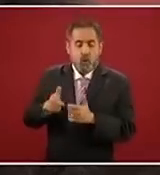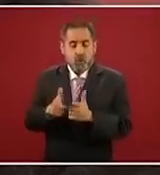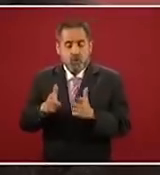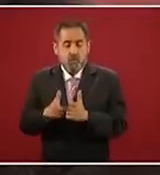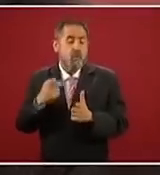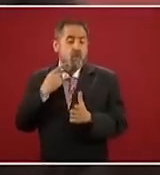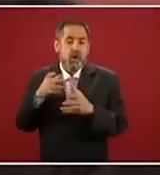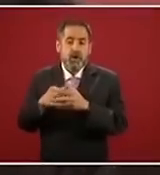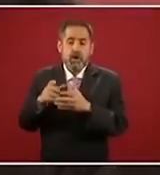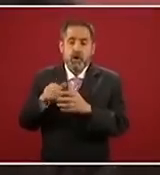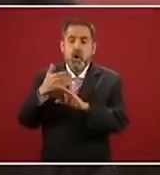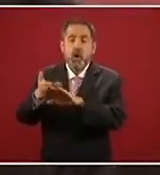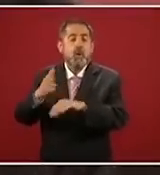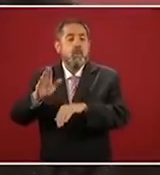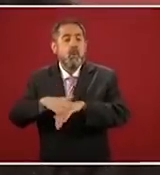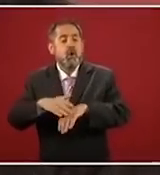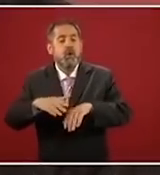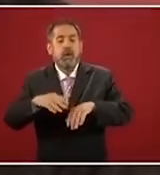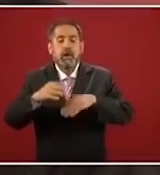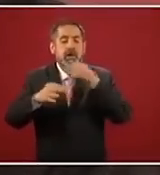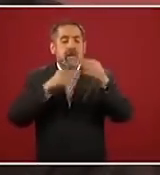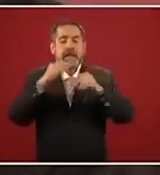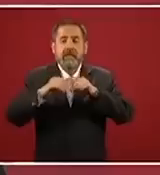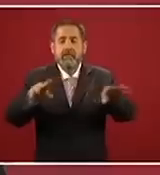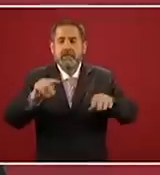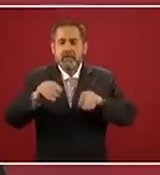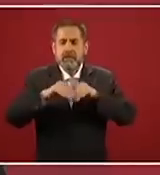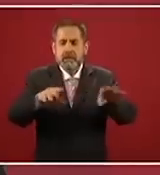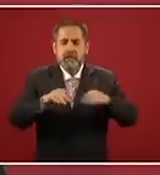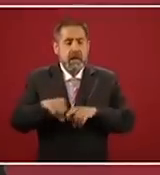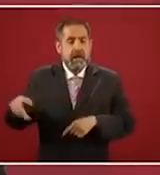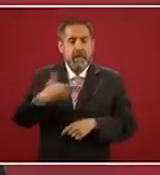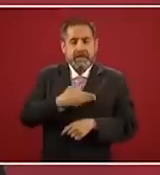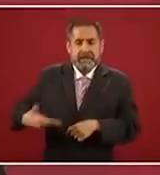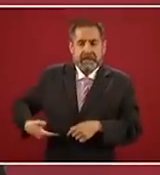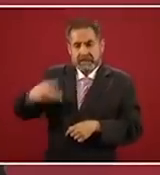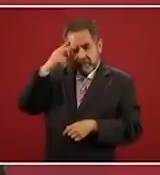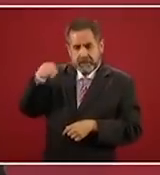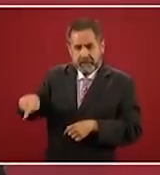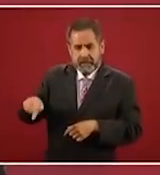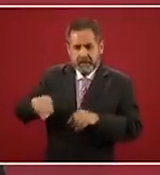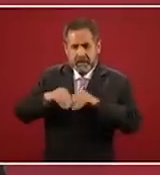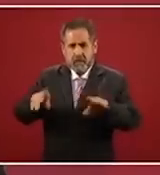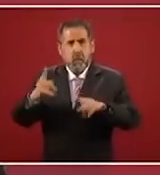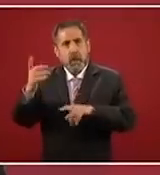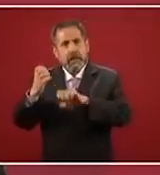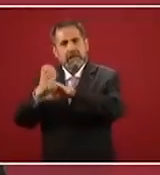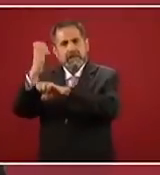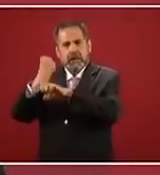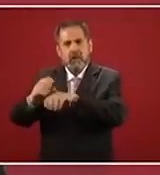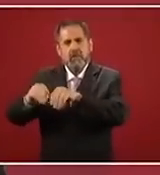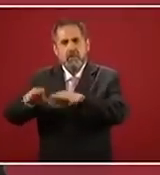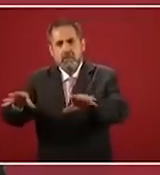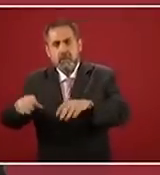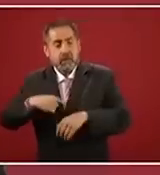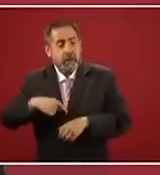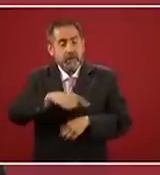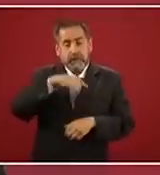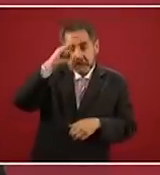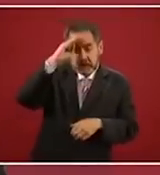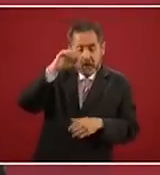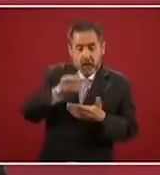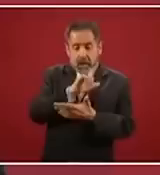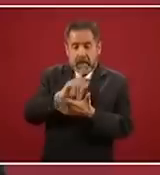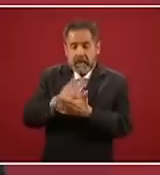político por la transmisión de un acto del presidente de la República en un estado que consideraron que violaba la ley